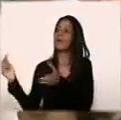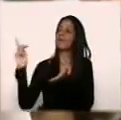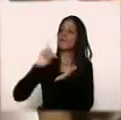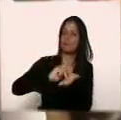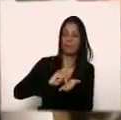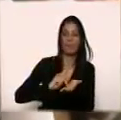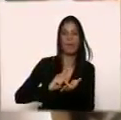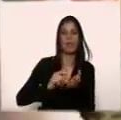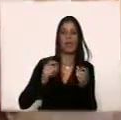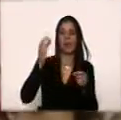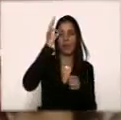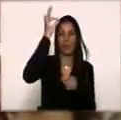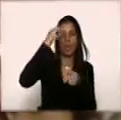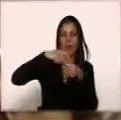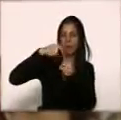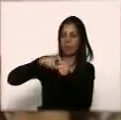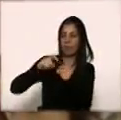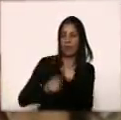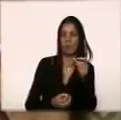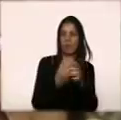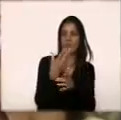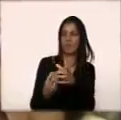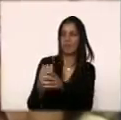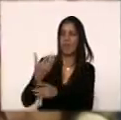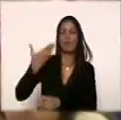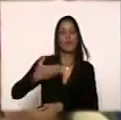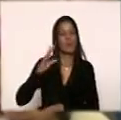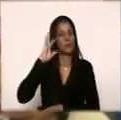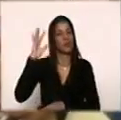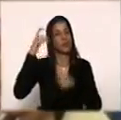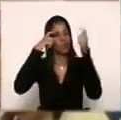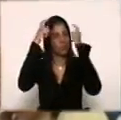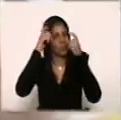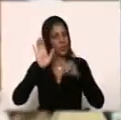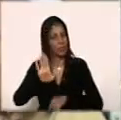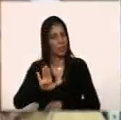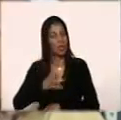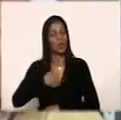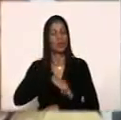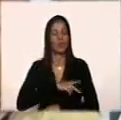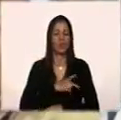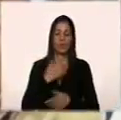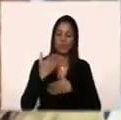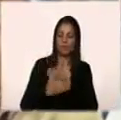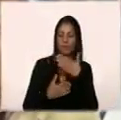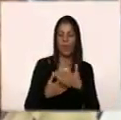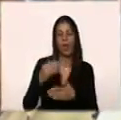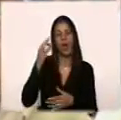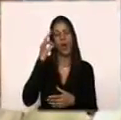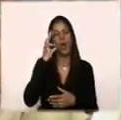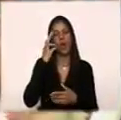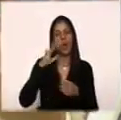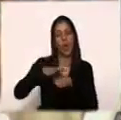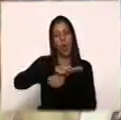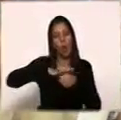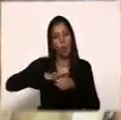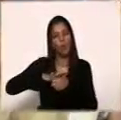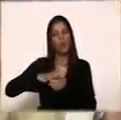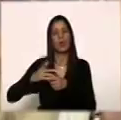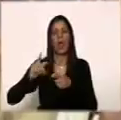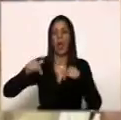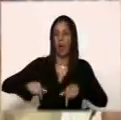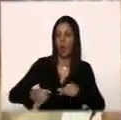todos los consejos. Hemos avanzado en el poder popular de las comunas, con los consejos comunales, hoy con los